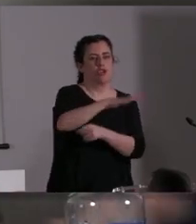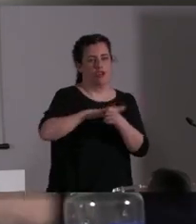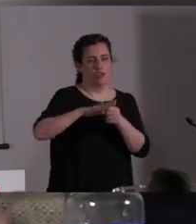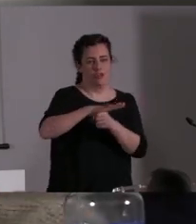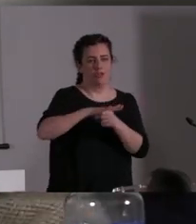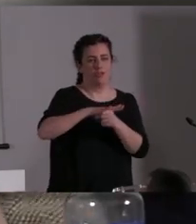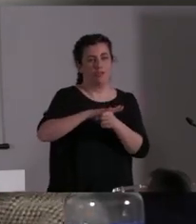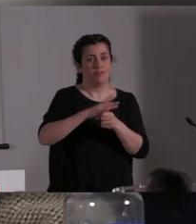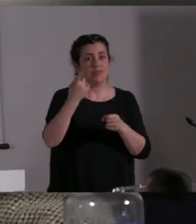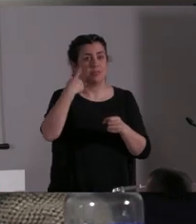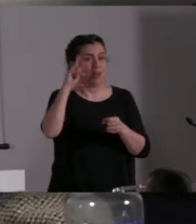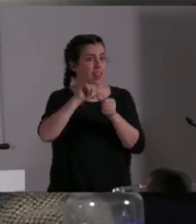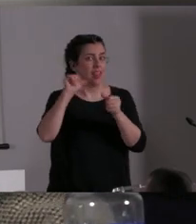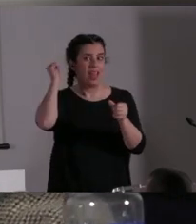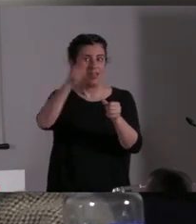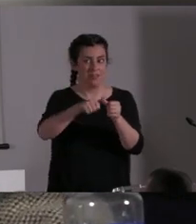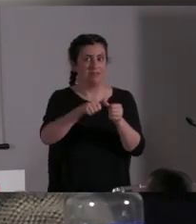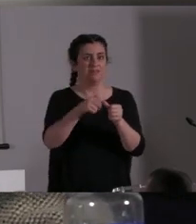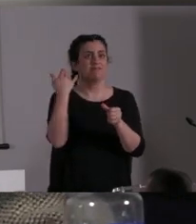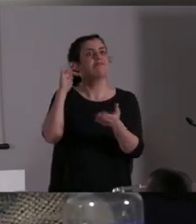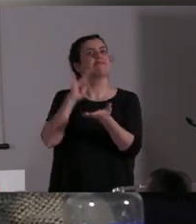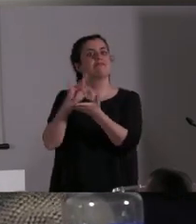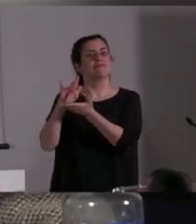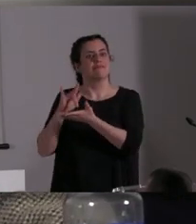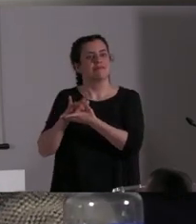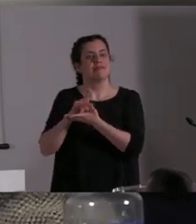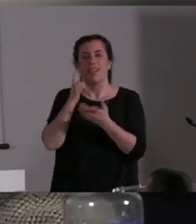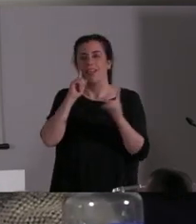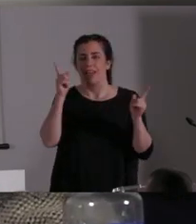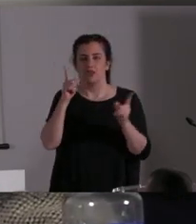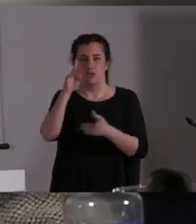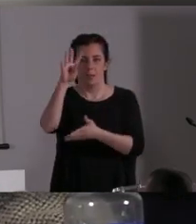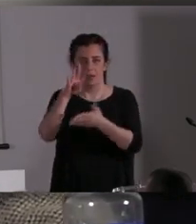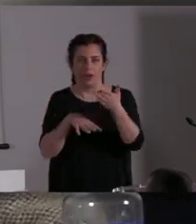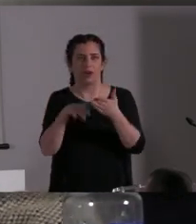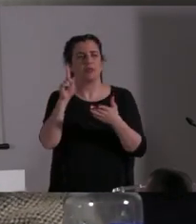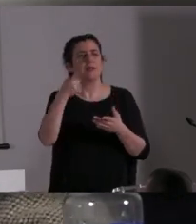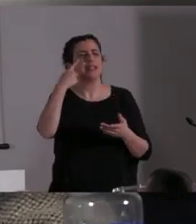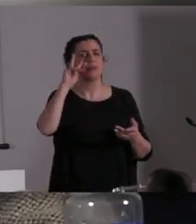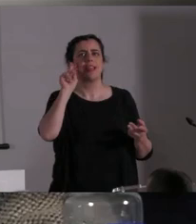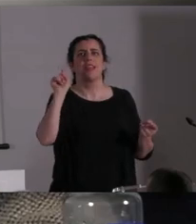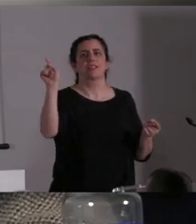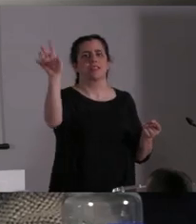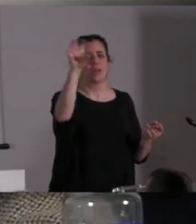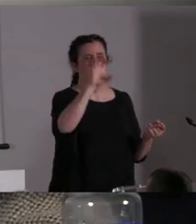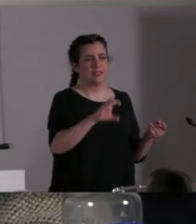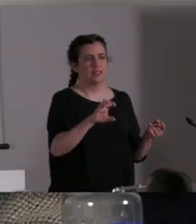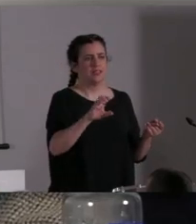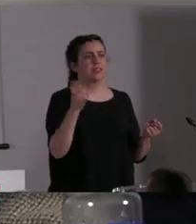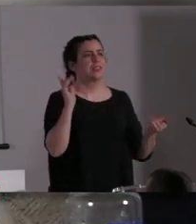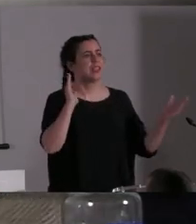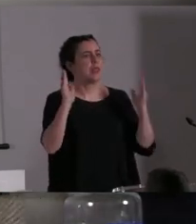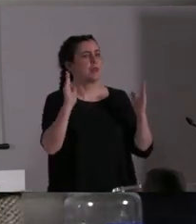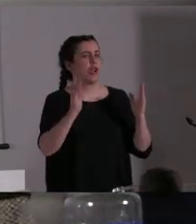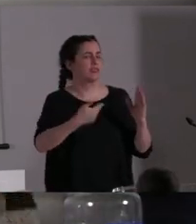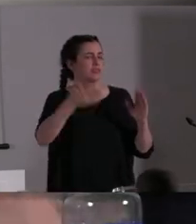de Barcelona, pero también inspiradas en otras experiencias de otros países y de otras épocas, ¿no? Digamos que el cooperativismo de